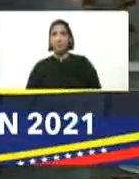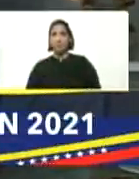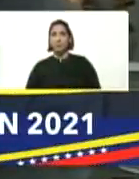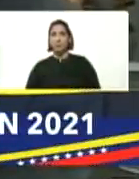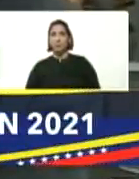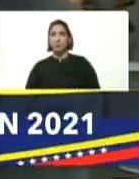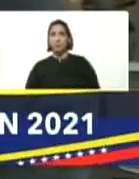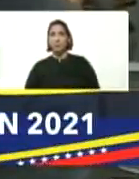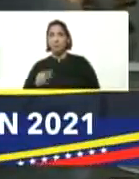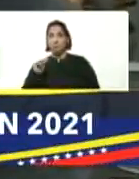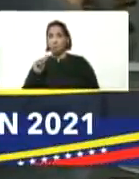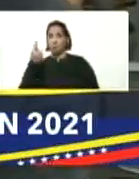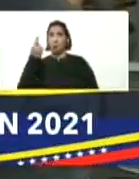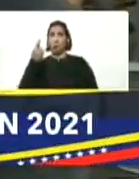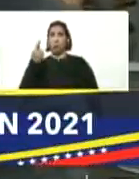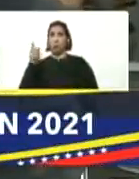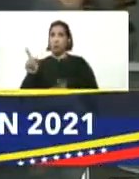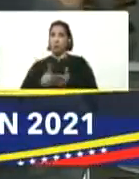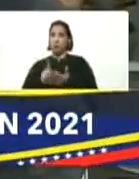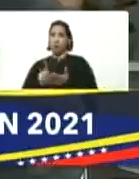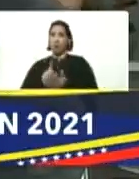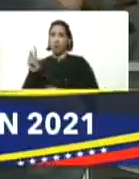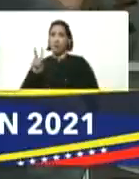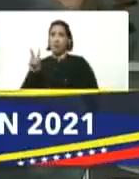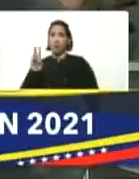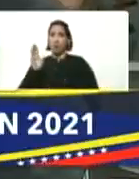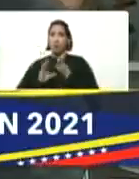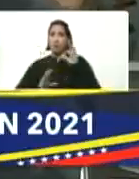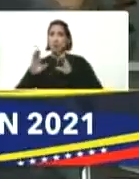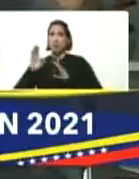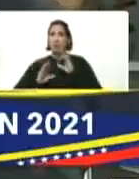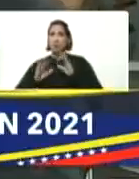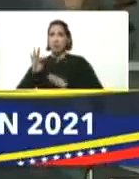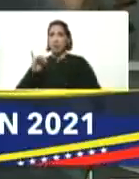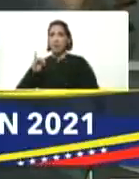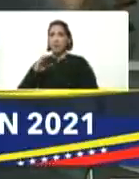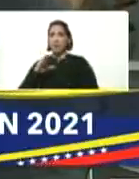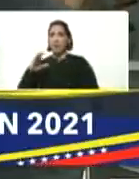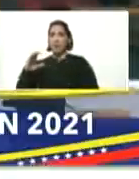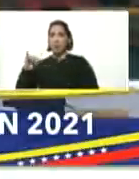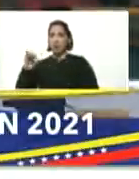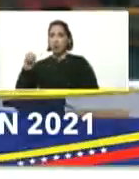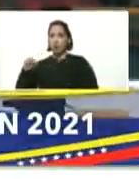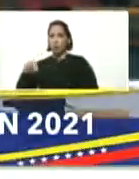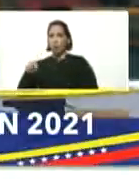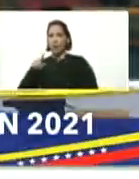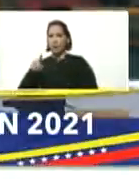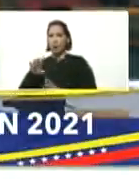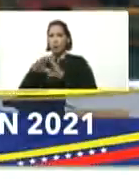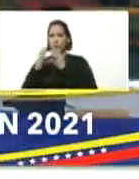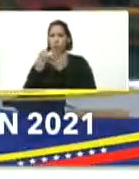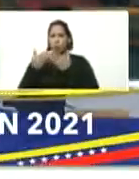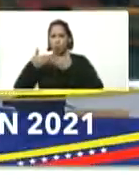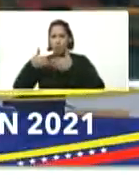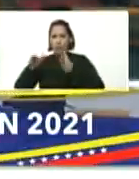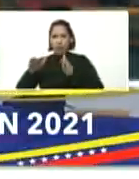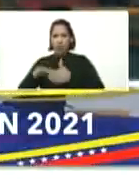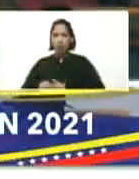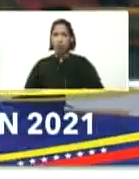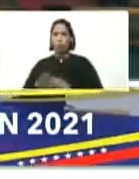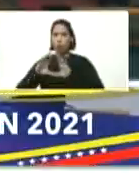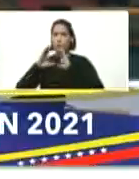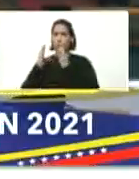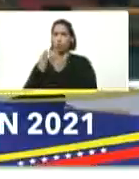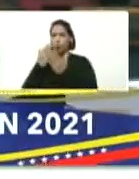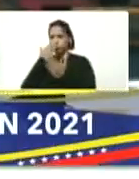que es pionero de la literatura venezolana en la ciencia ficción. Es decir, hay un mundo abierto, hay un mundo por